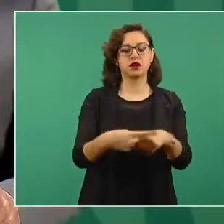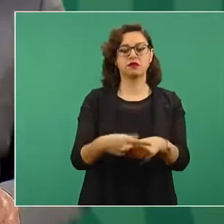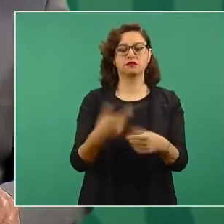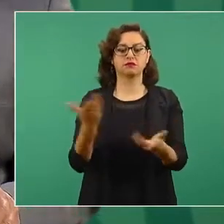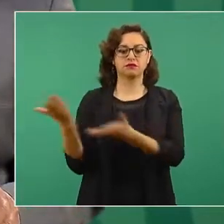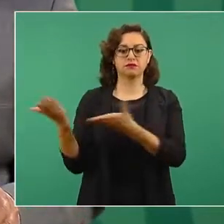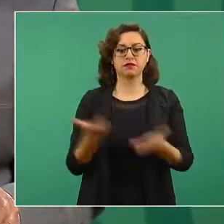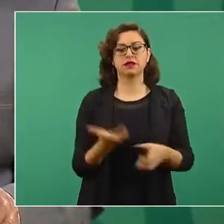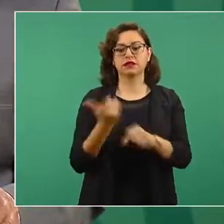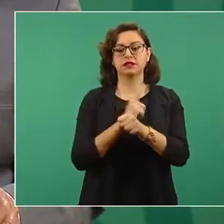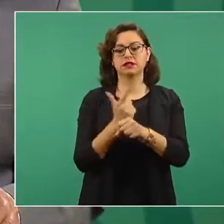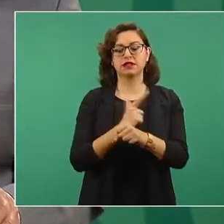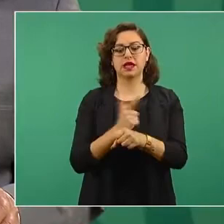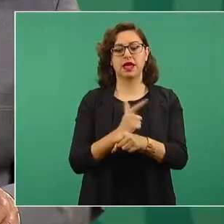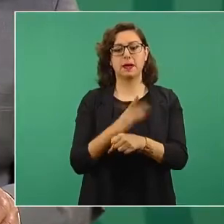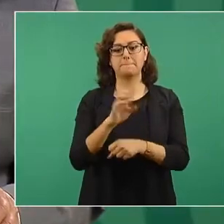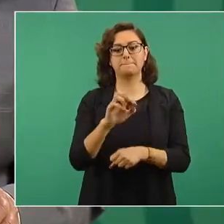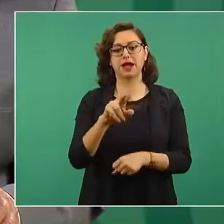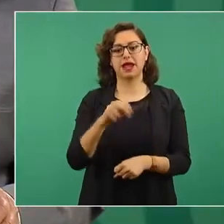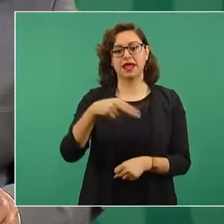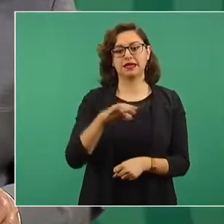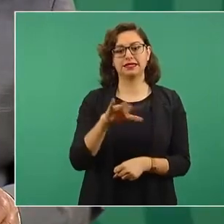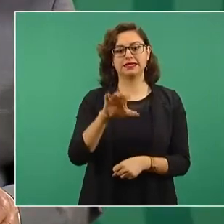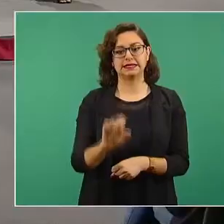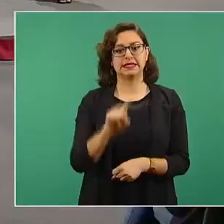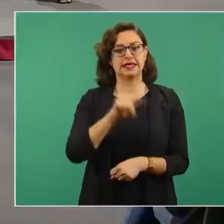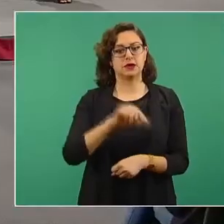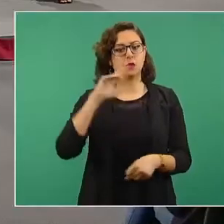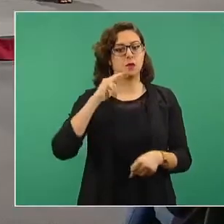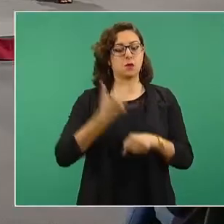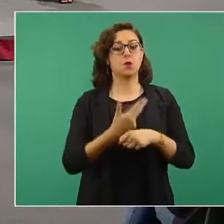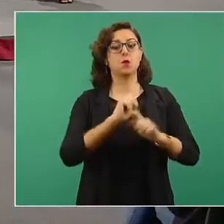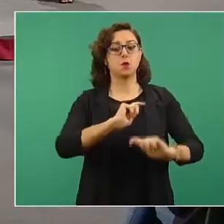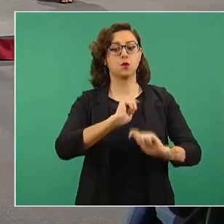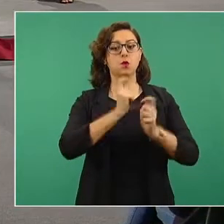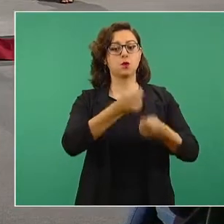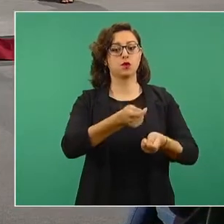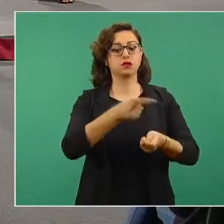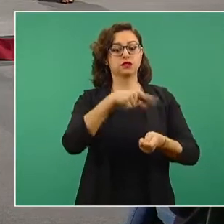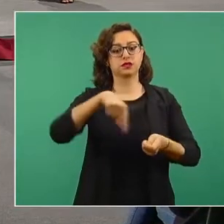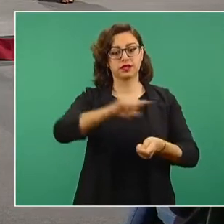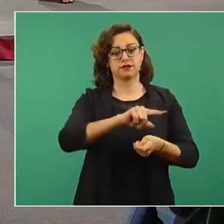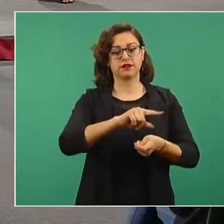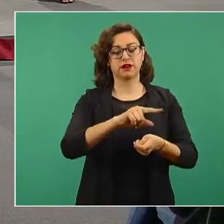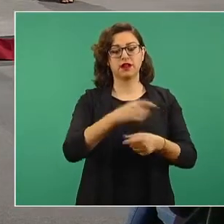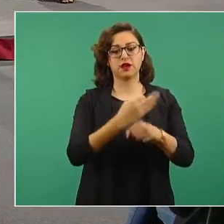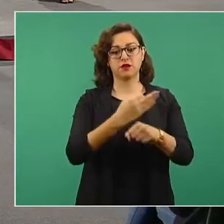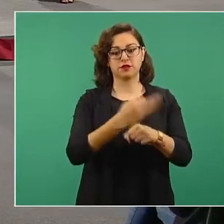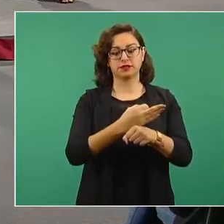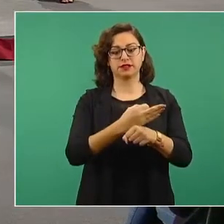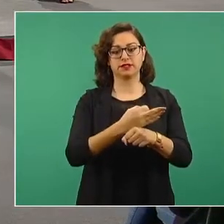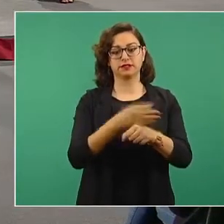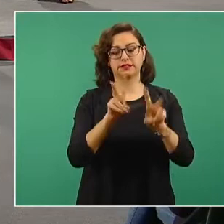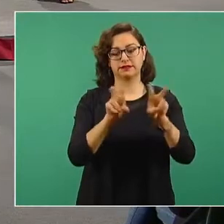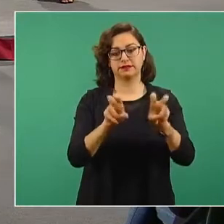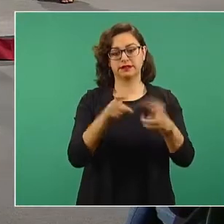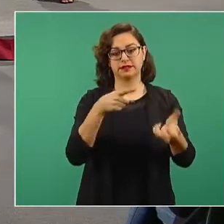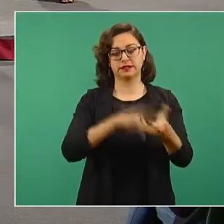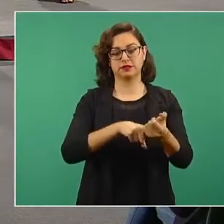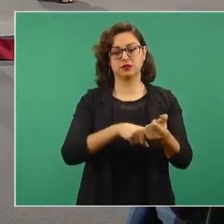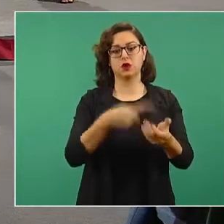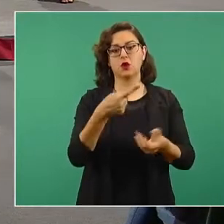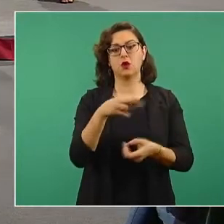Domínguez es la encargada del despacho de la Procuraduría